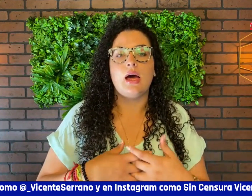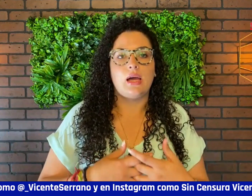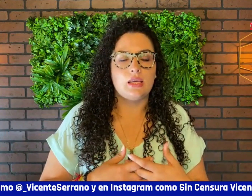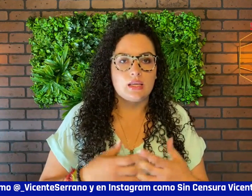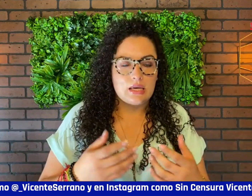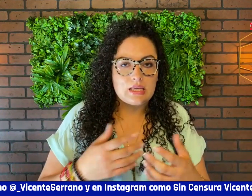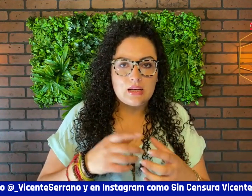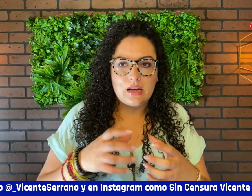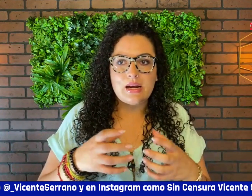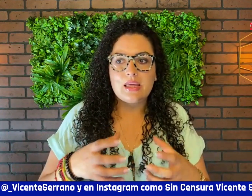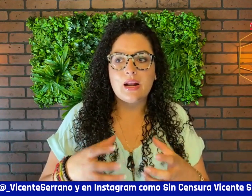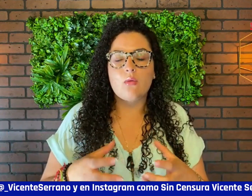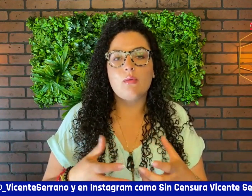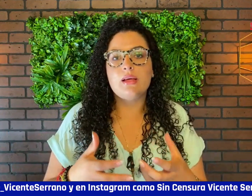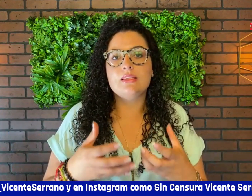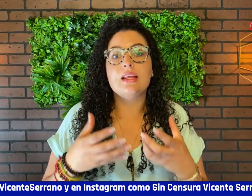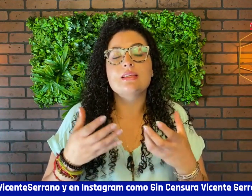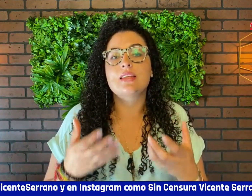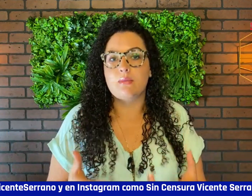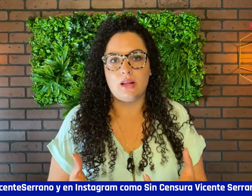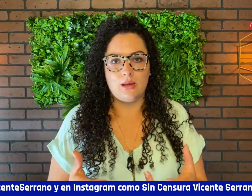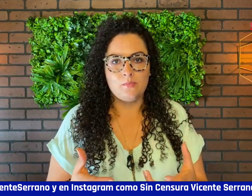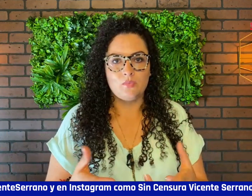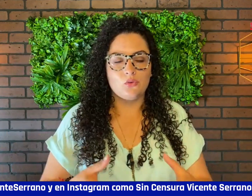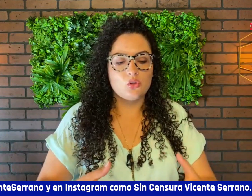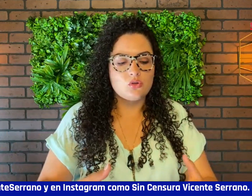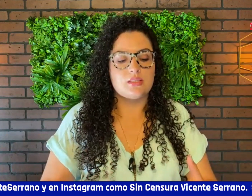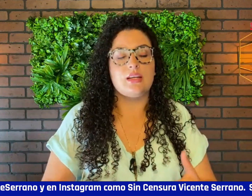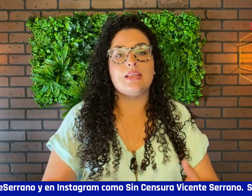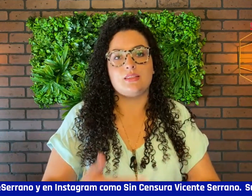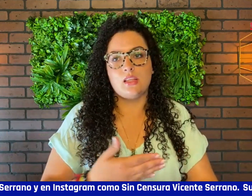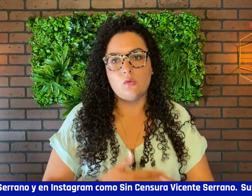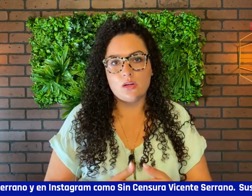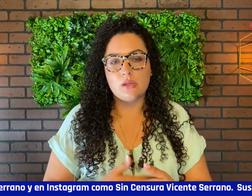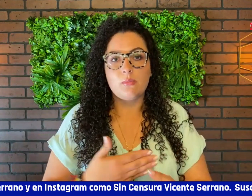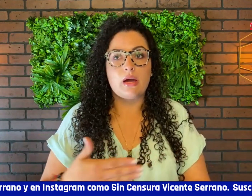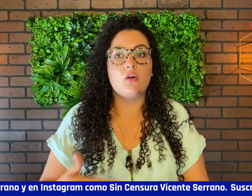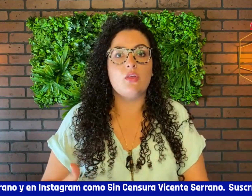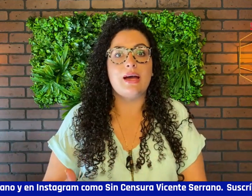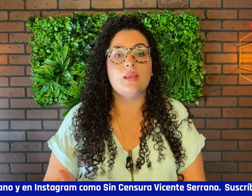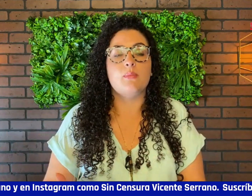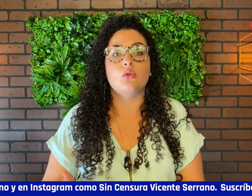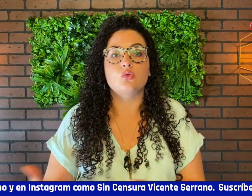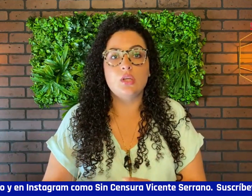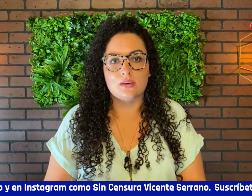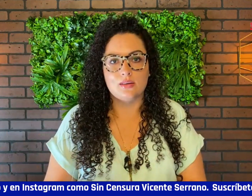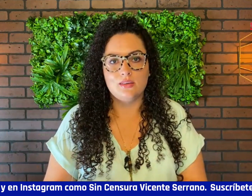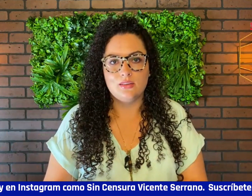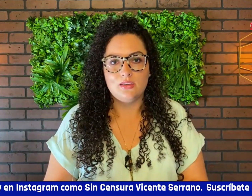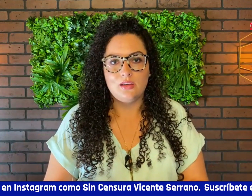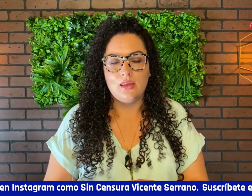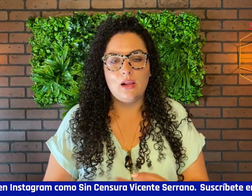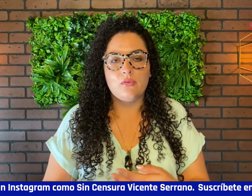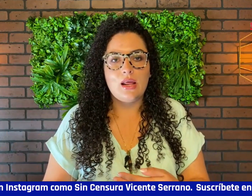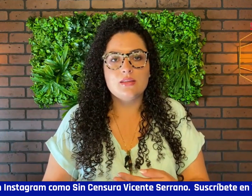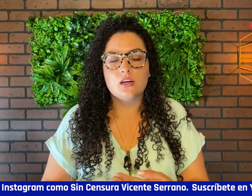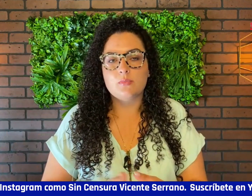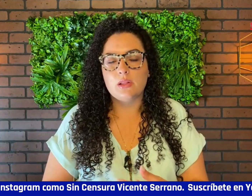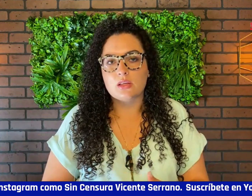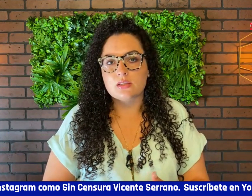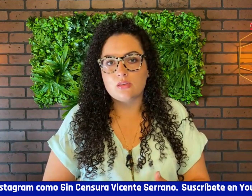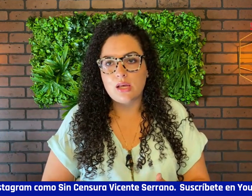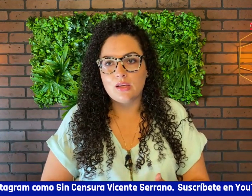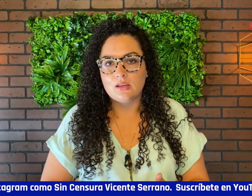eventualmente la energía renovable es inestable, entonces necesitan un respaldo para no dejar de producir. Y al final